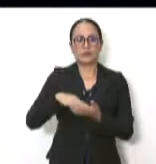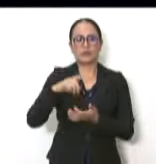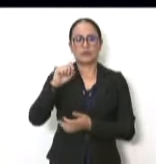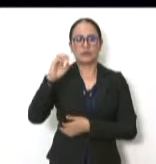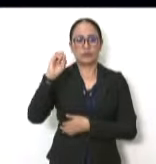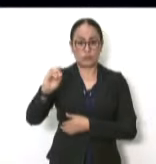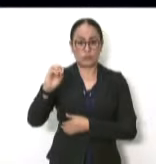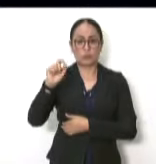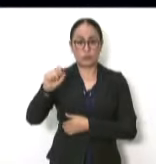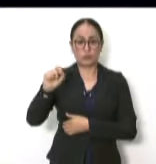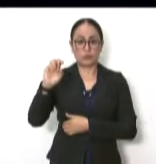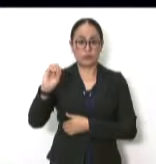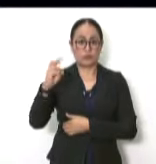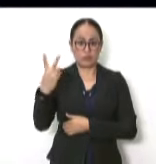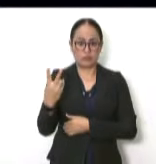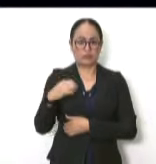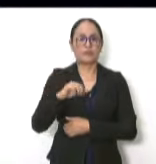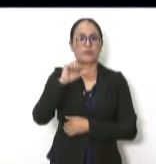ACT-EXT-PV-20-03-2020.02,